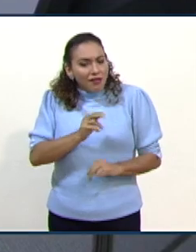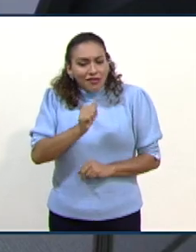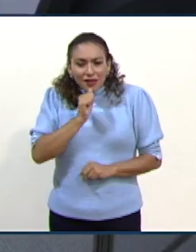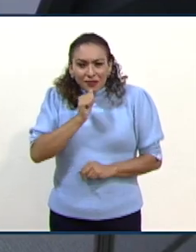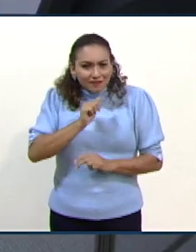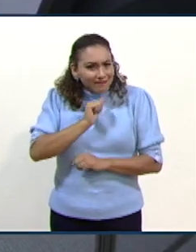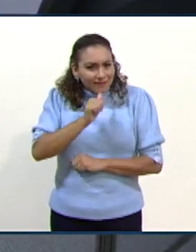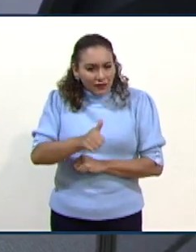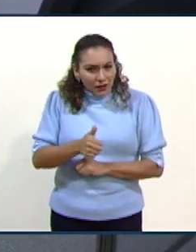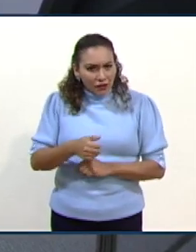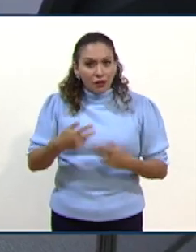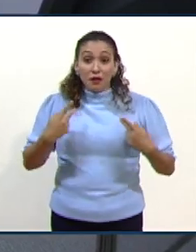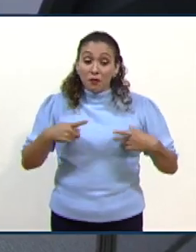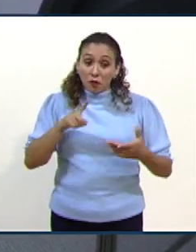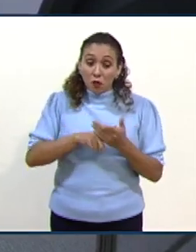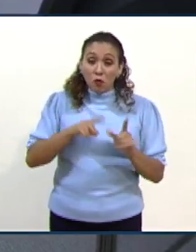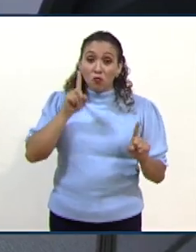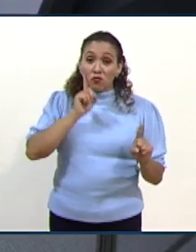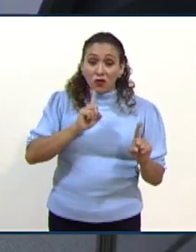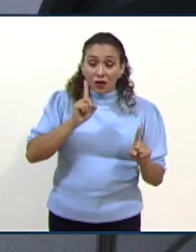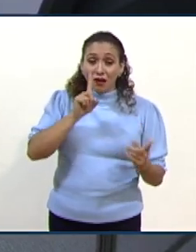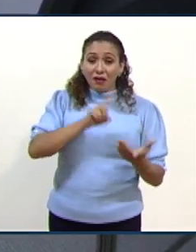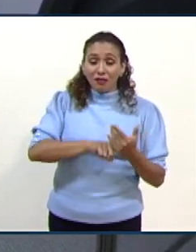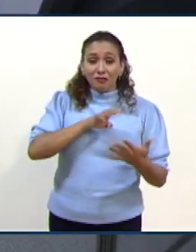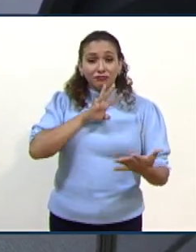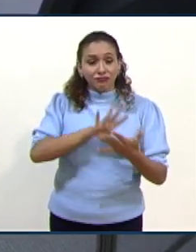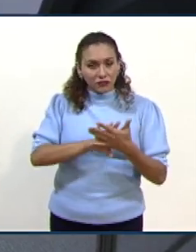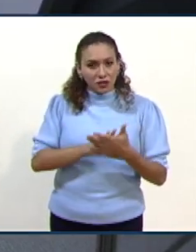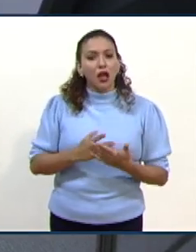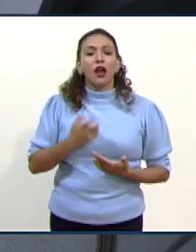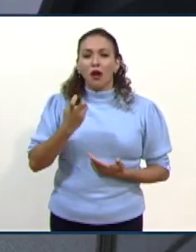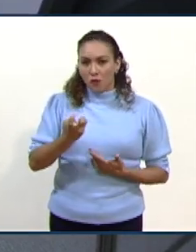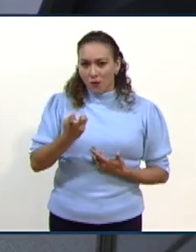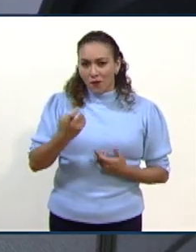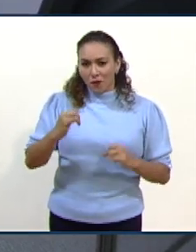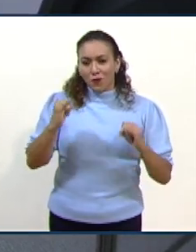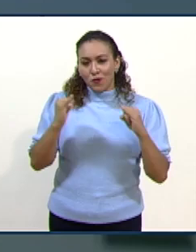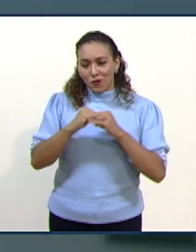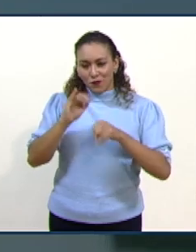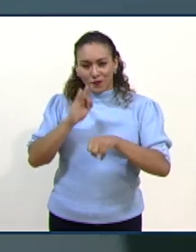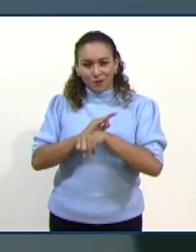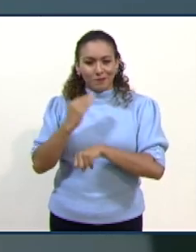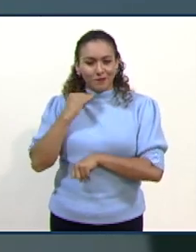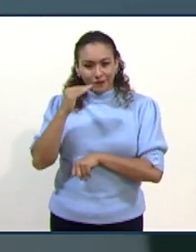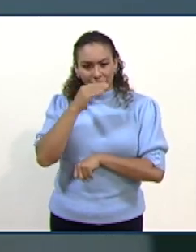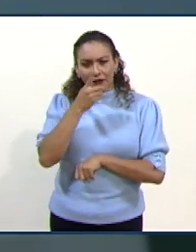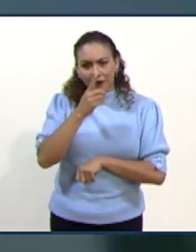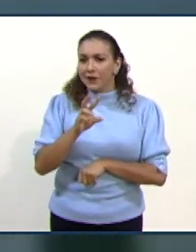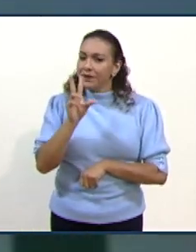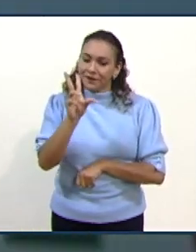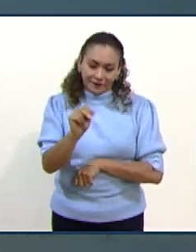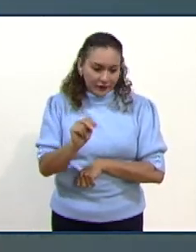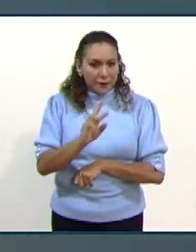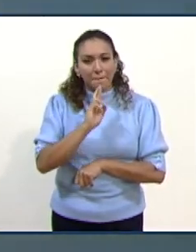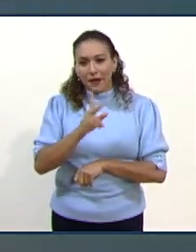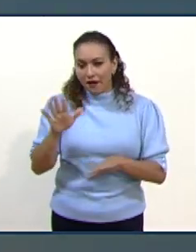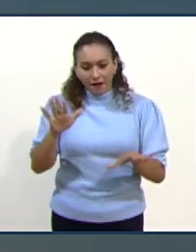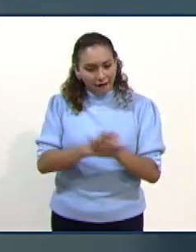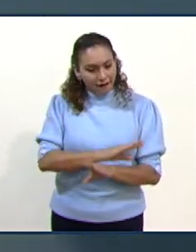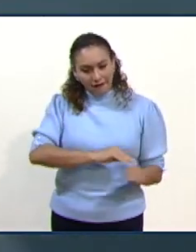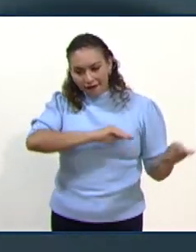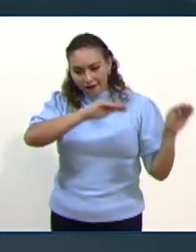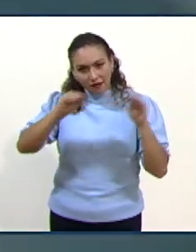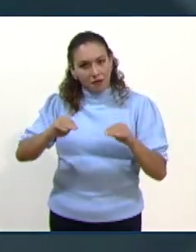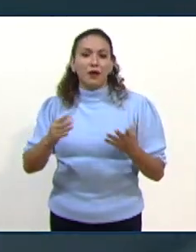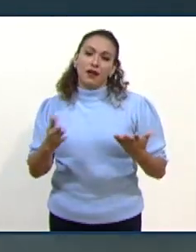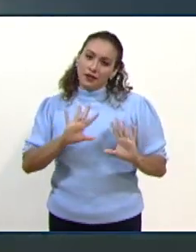de personas representadas por la Defensoría Pública Federal en las que se determinó el cambio de la medida cautelar. En